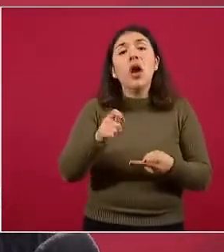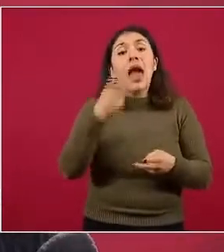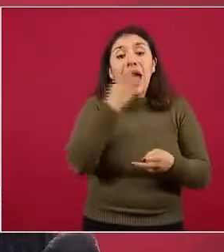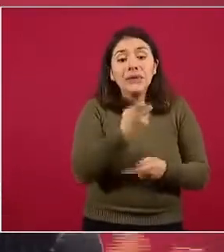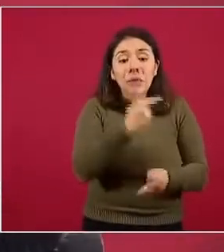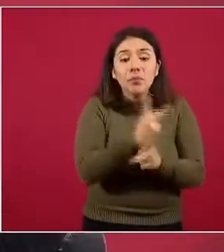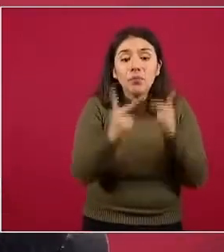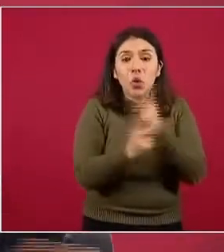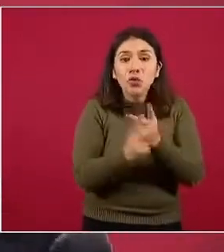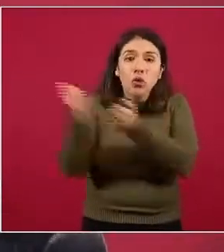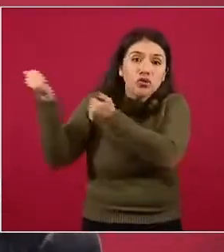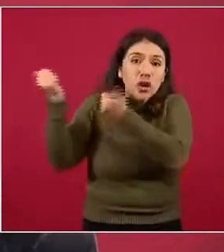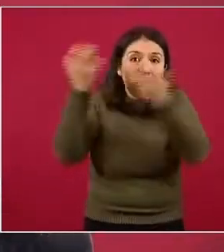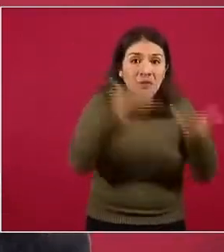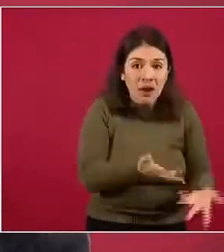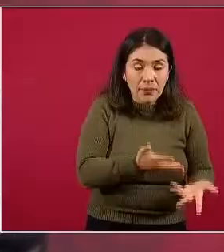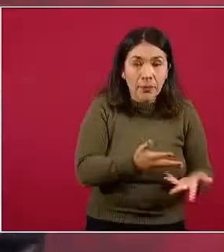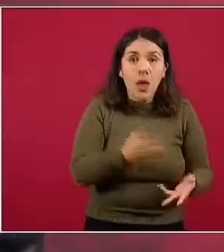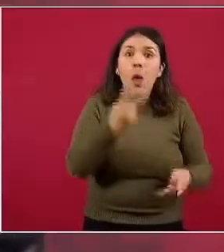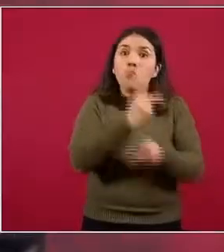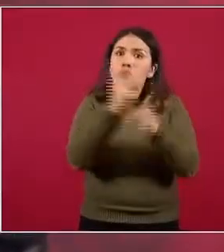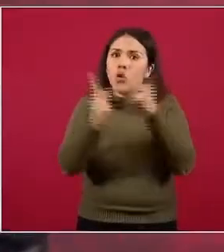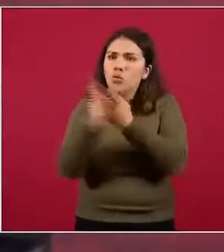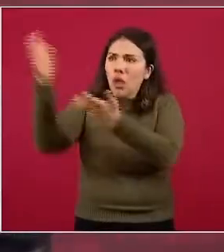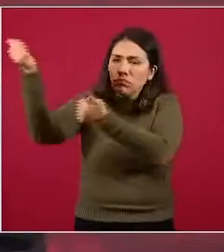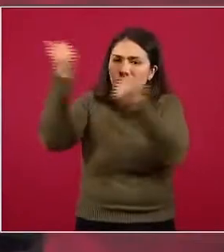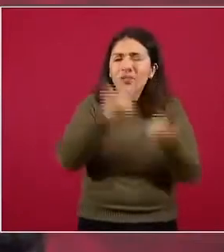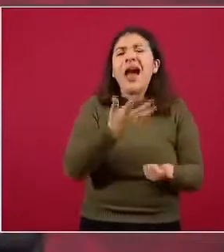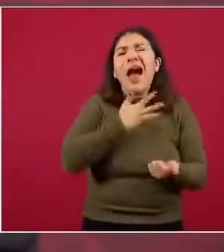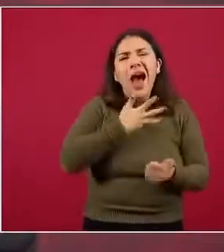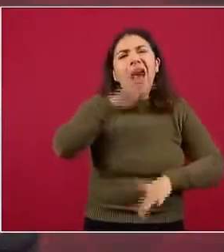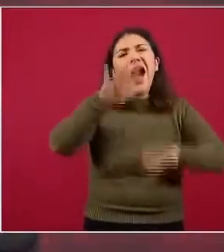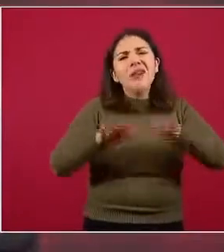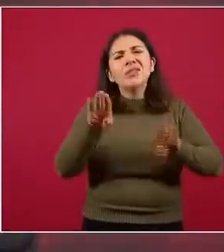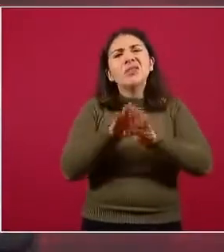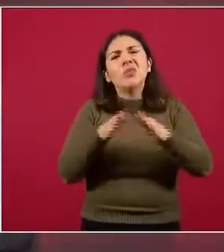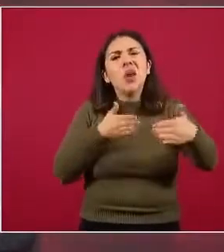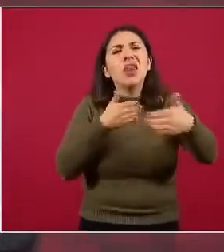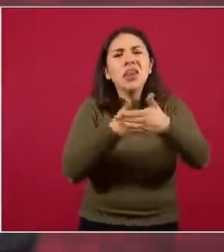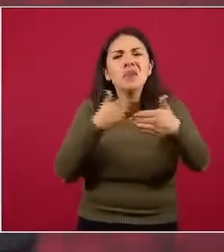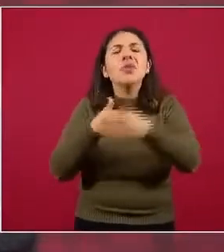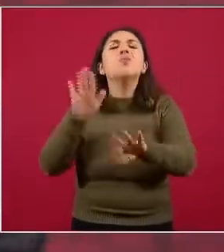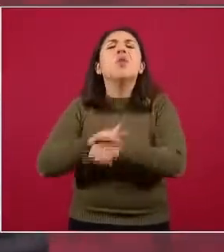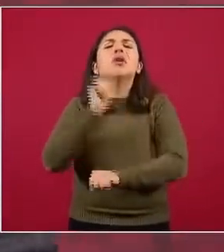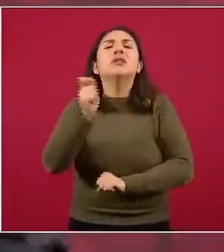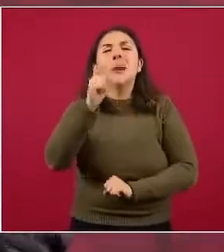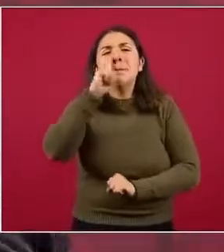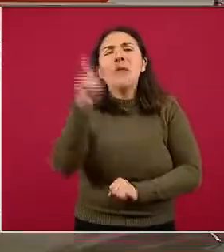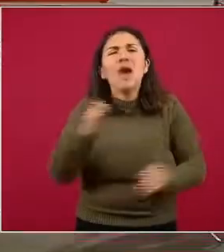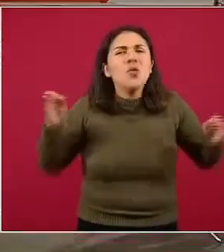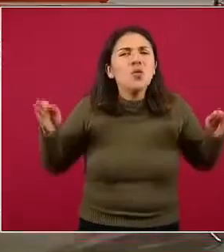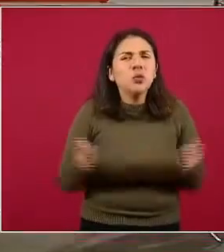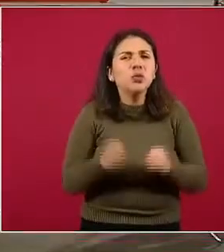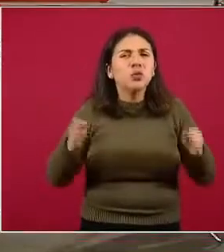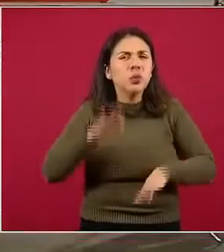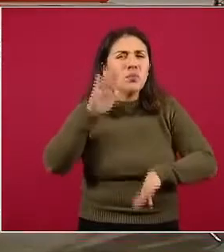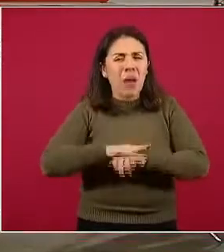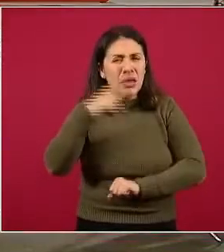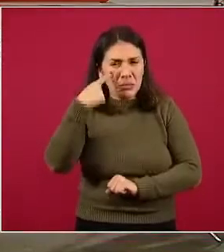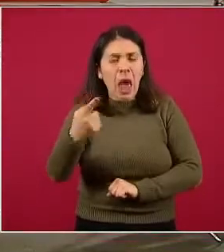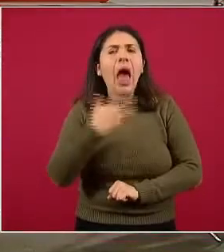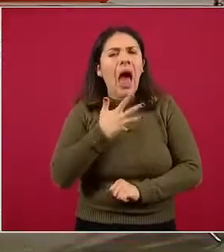producto. Movilizar el propio producto tiene sus límites, por lo que hemos explicado de la ultracongelación, y aunque existen estas